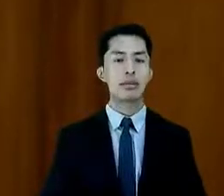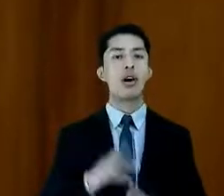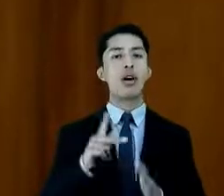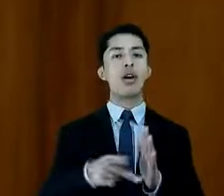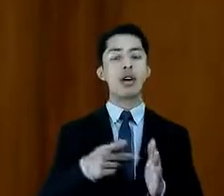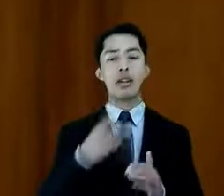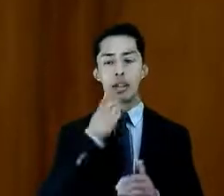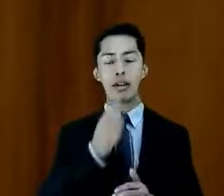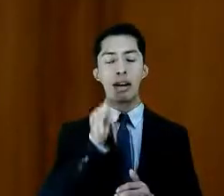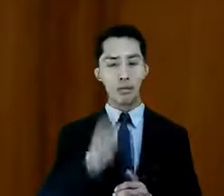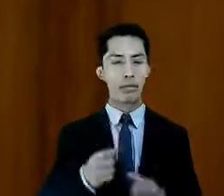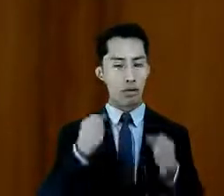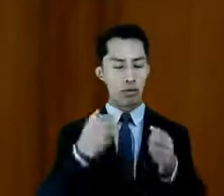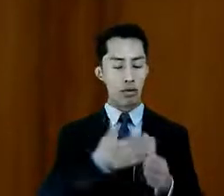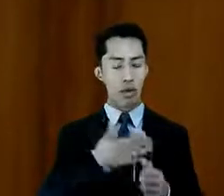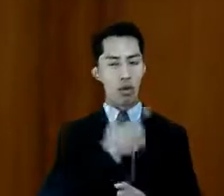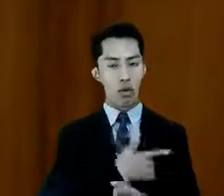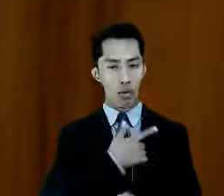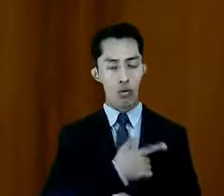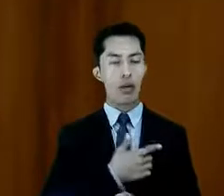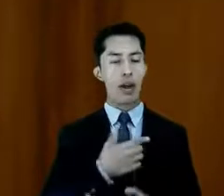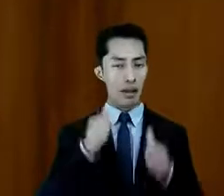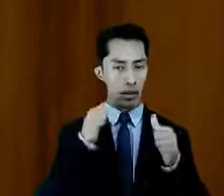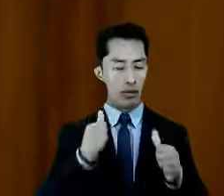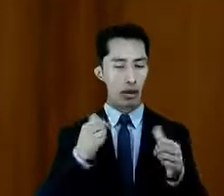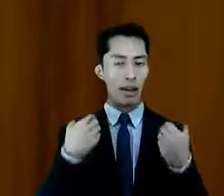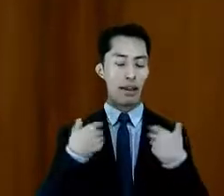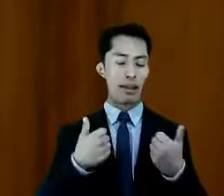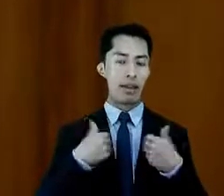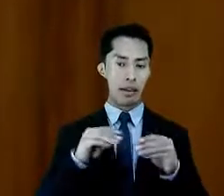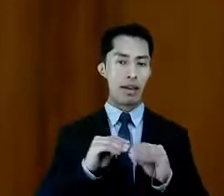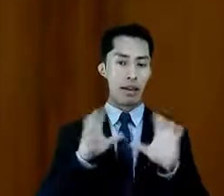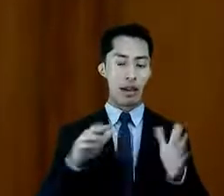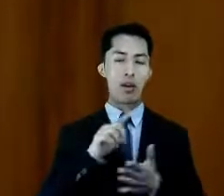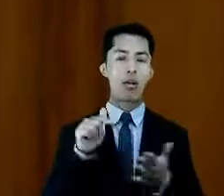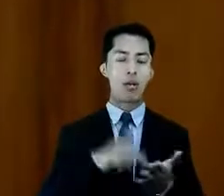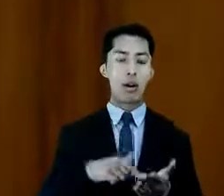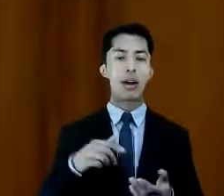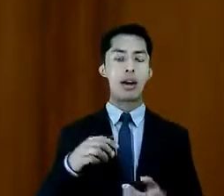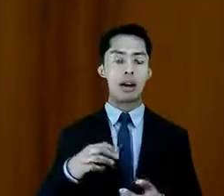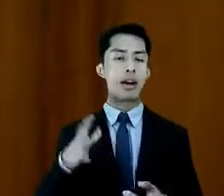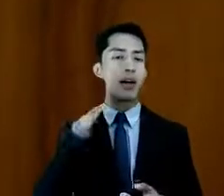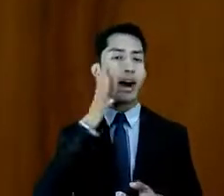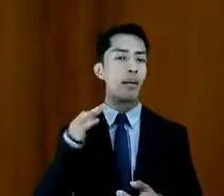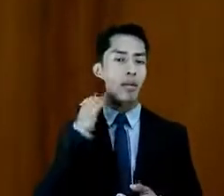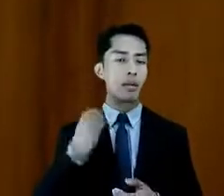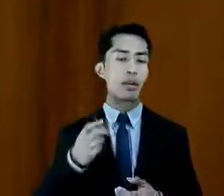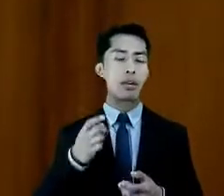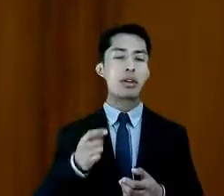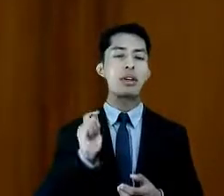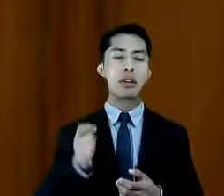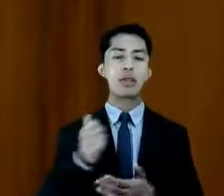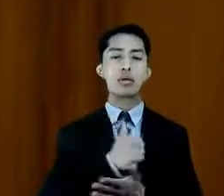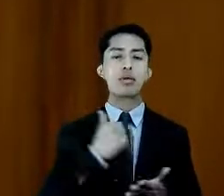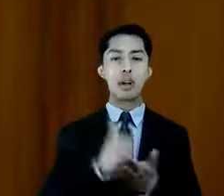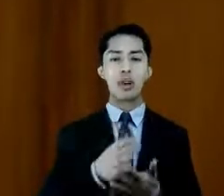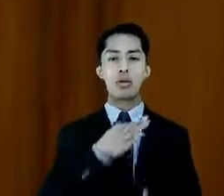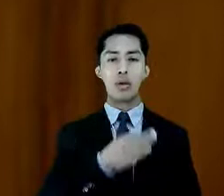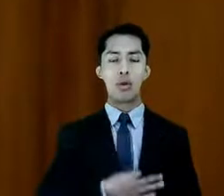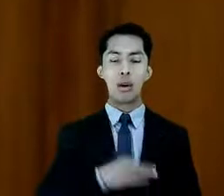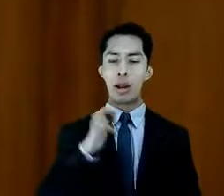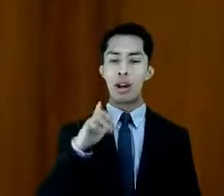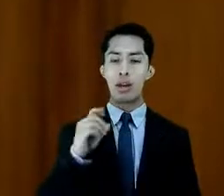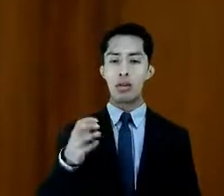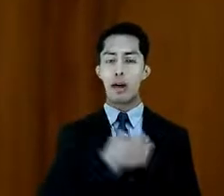Reiterando a usted la seguridad de mi atenta y distinguida consideración, dado en el Palacio del Poder Ejecutivo, en la ciudad de Toluca de